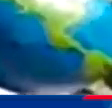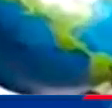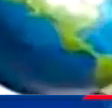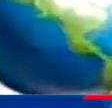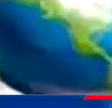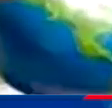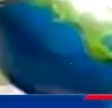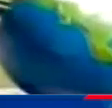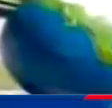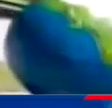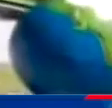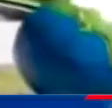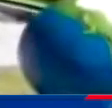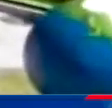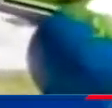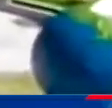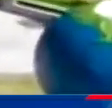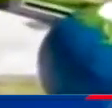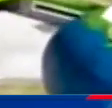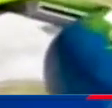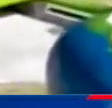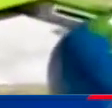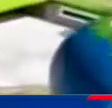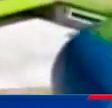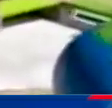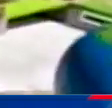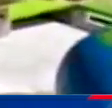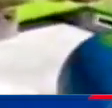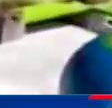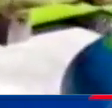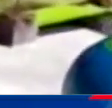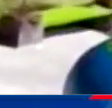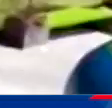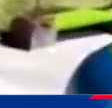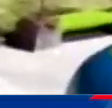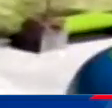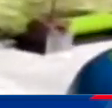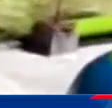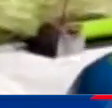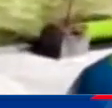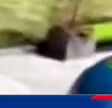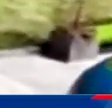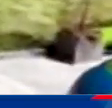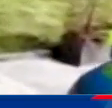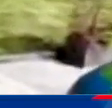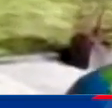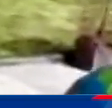con voluntad de vencer, con mucha abnegación y un espíritu inmenso,